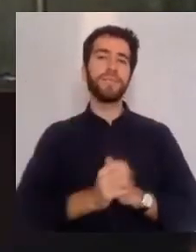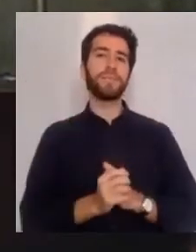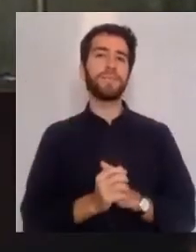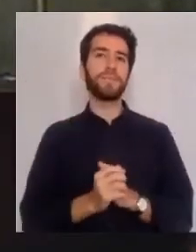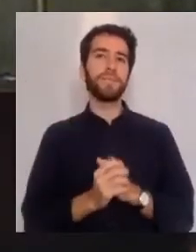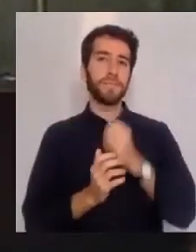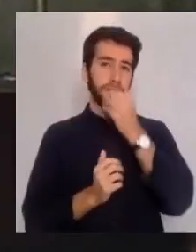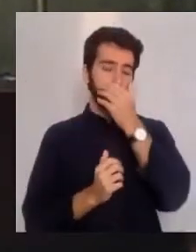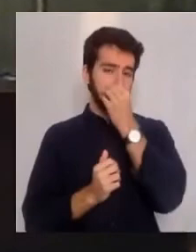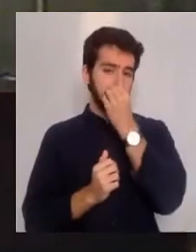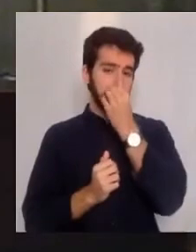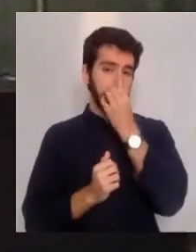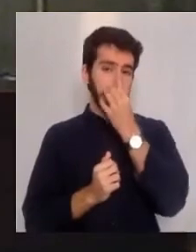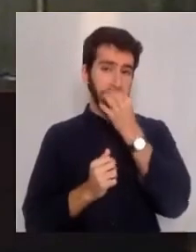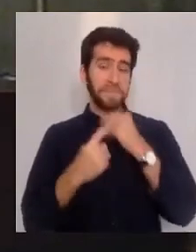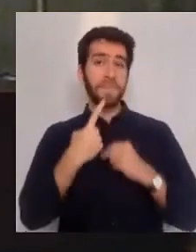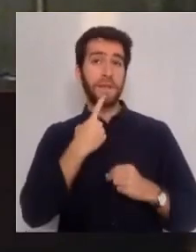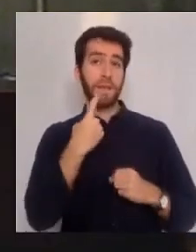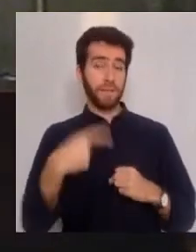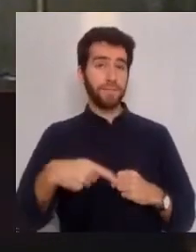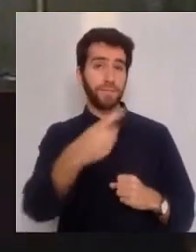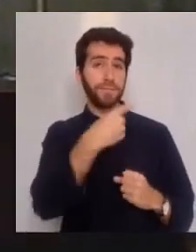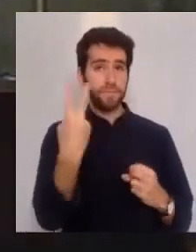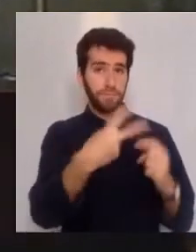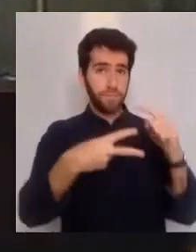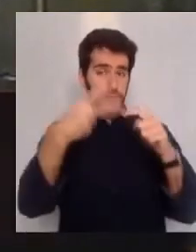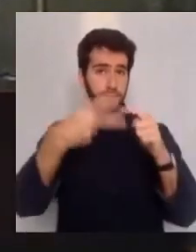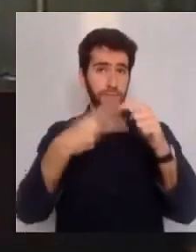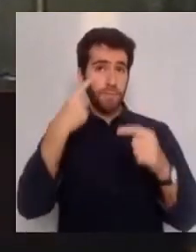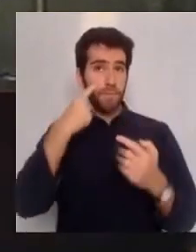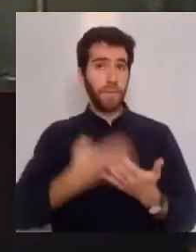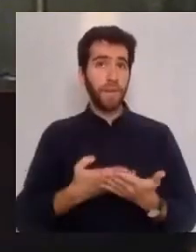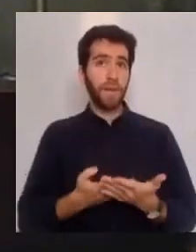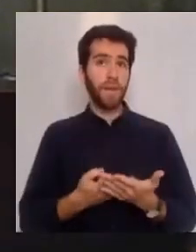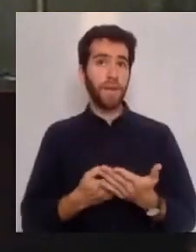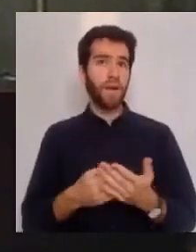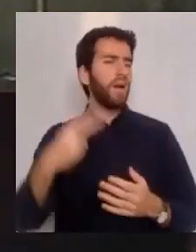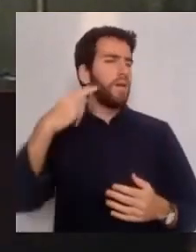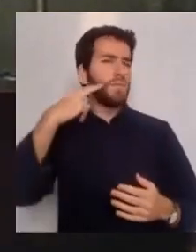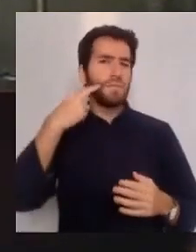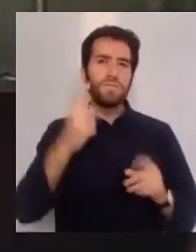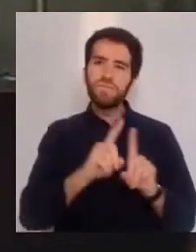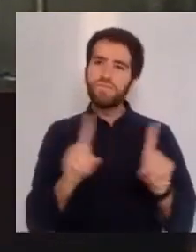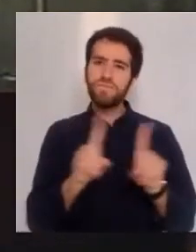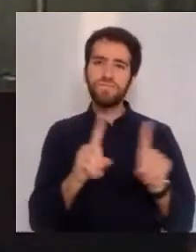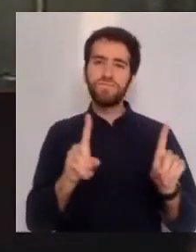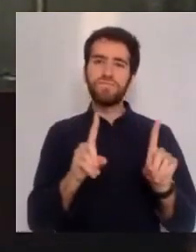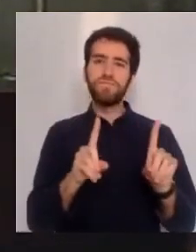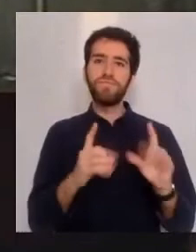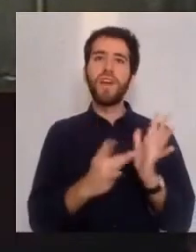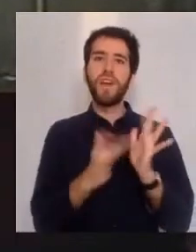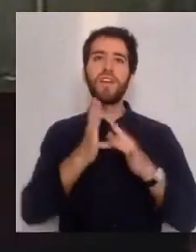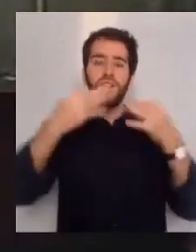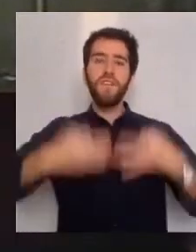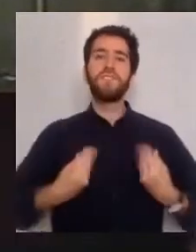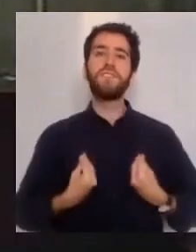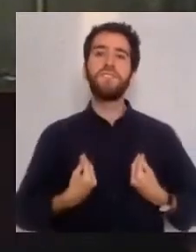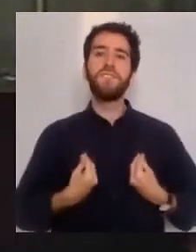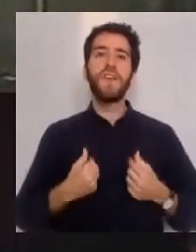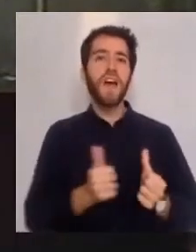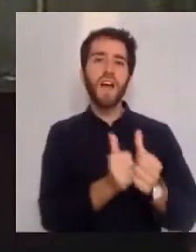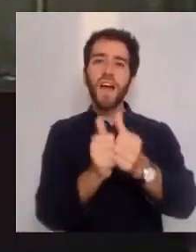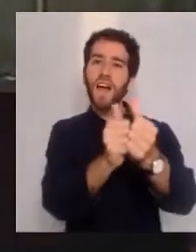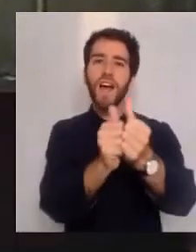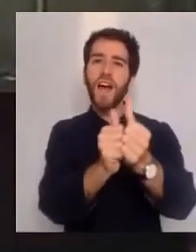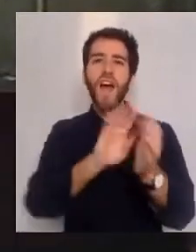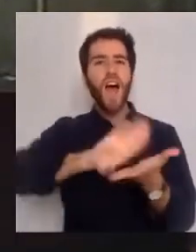dicen, ellos que lo han encontrado: «No temáis, Cristo está vivo, nos acompaña, no nos